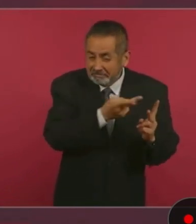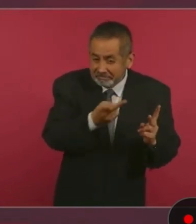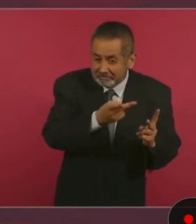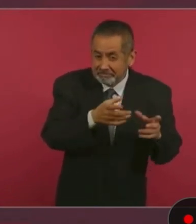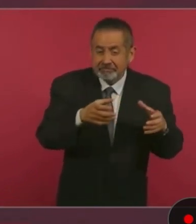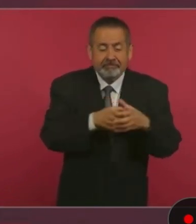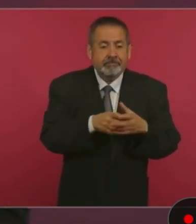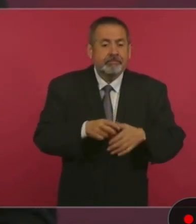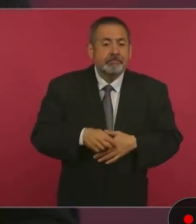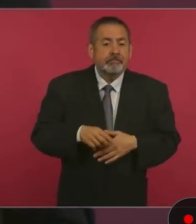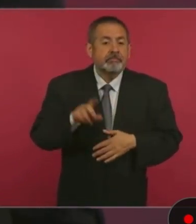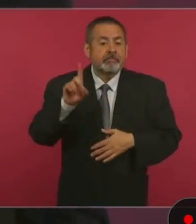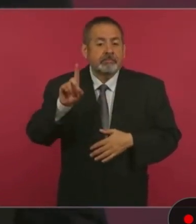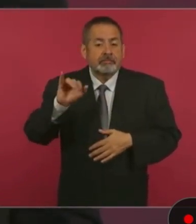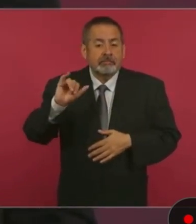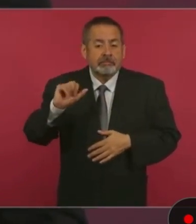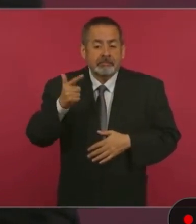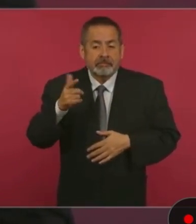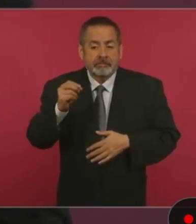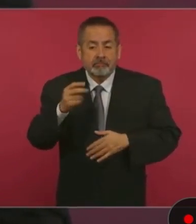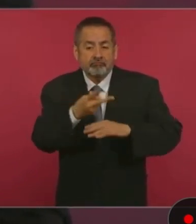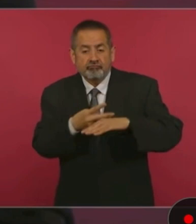Diego fue el que subió a la tribuna